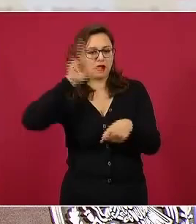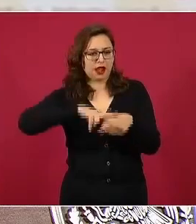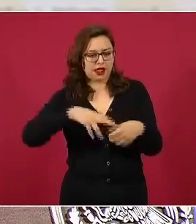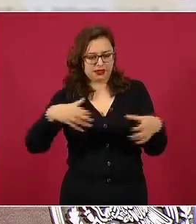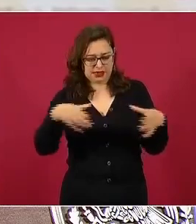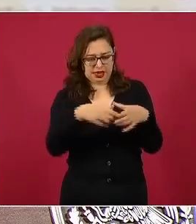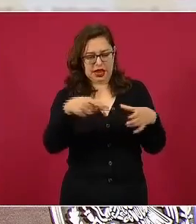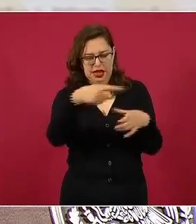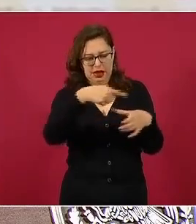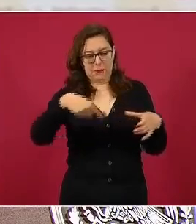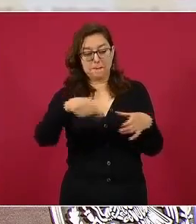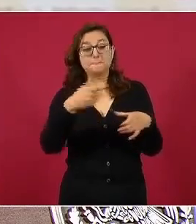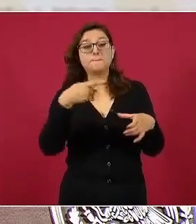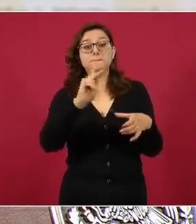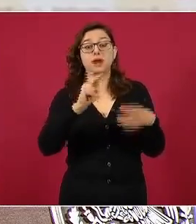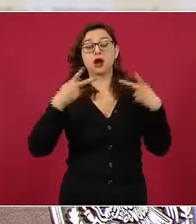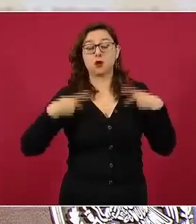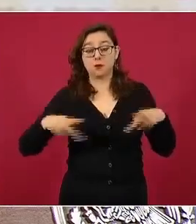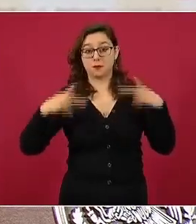también son